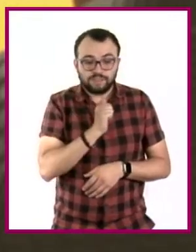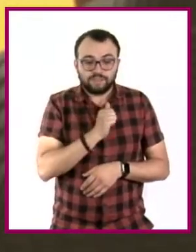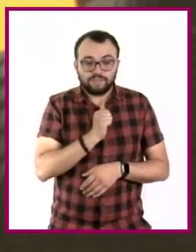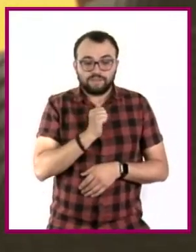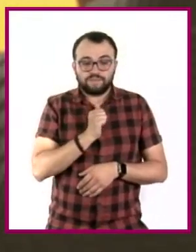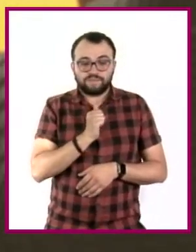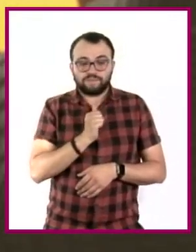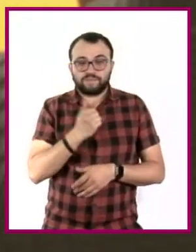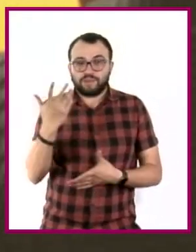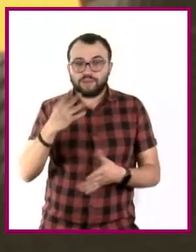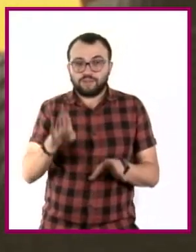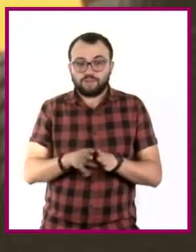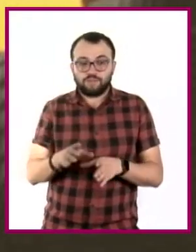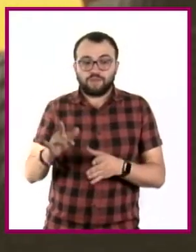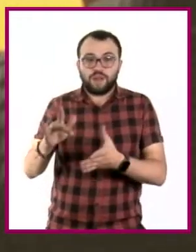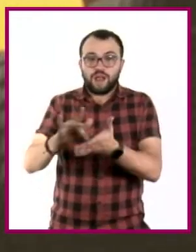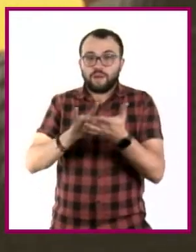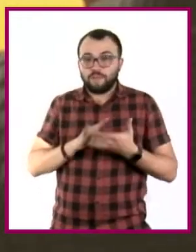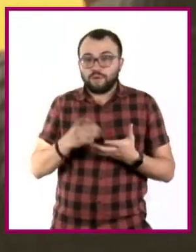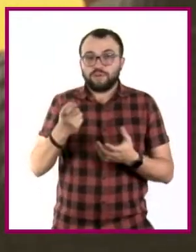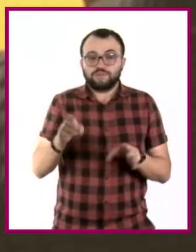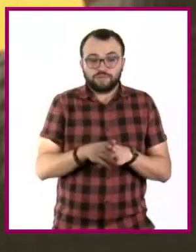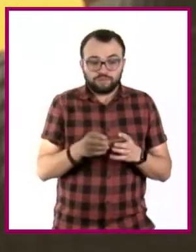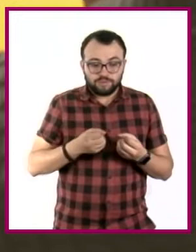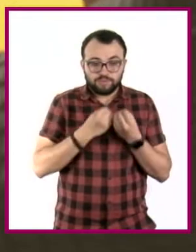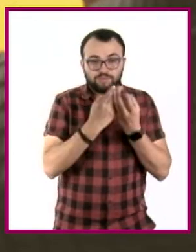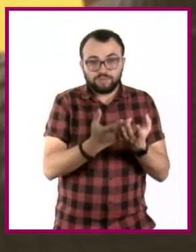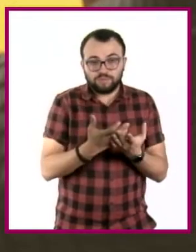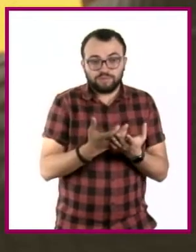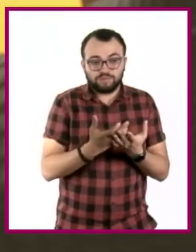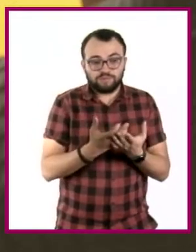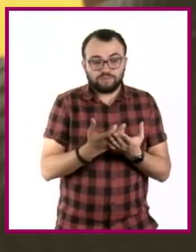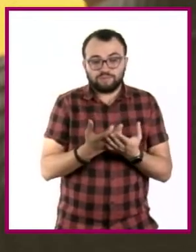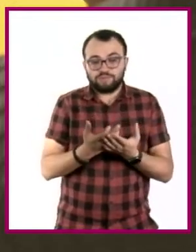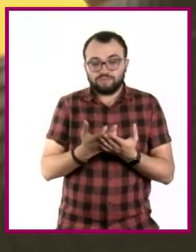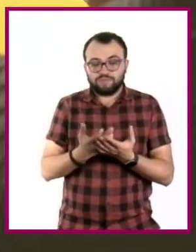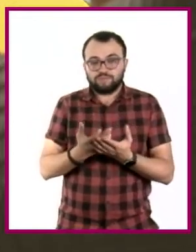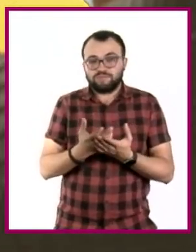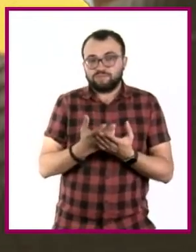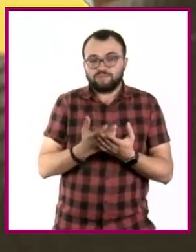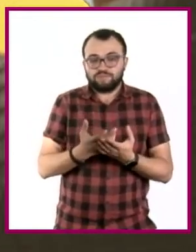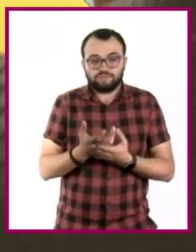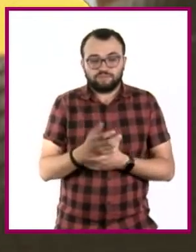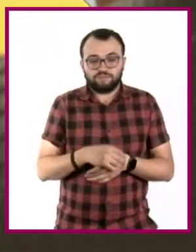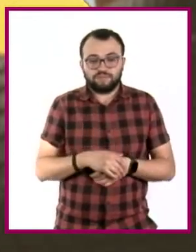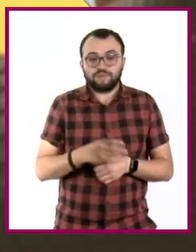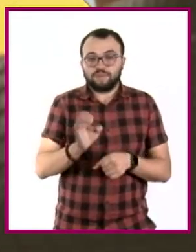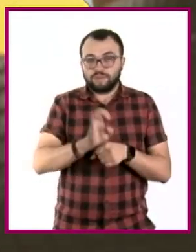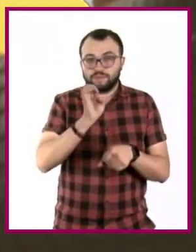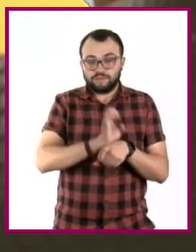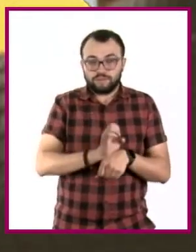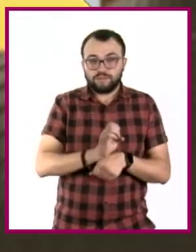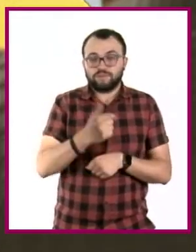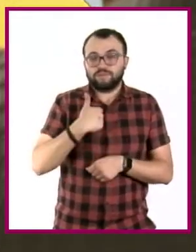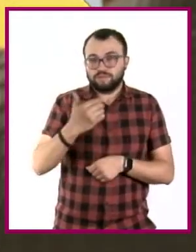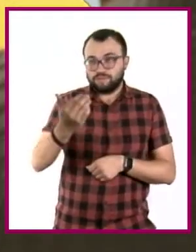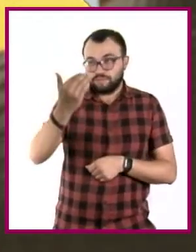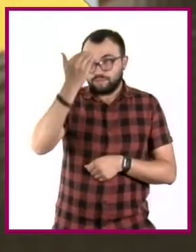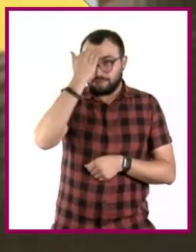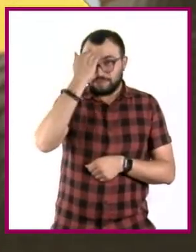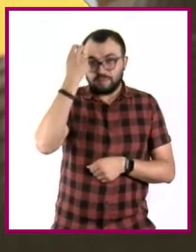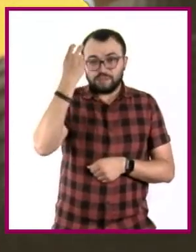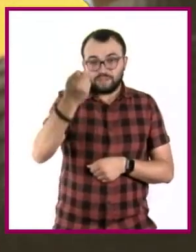a apoyar en la reacción y en el efecto que tenemos con otra persona. Entonces, conocer